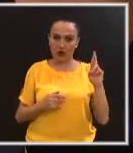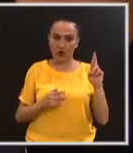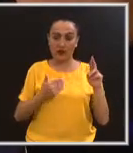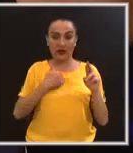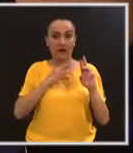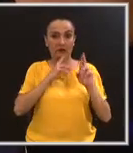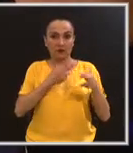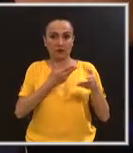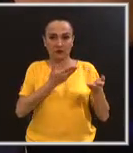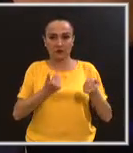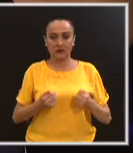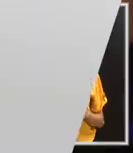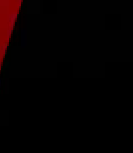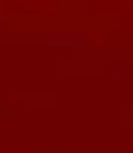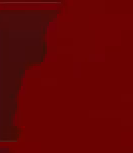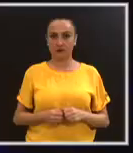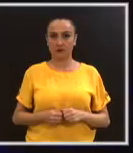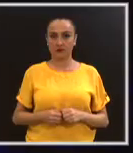respuestas